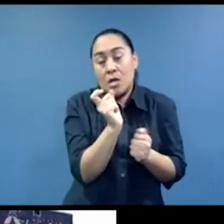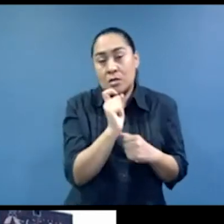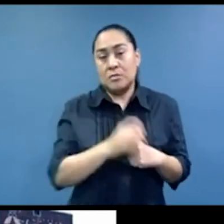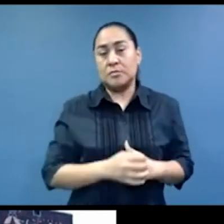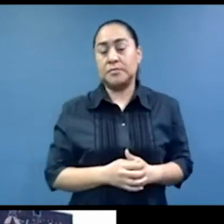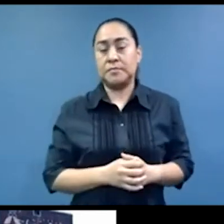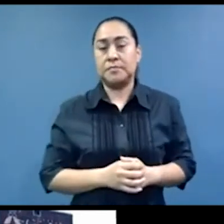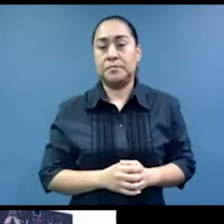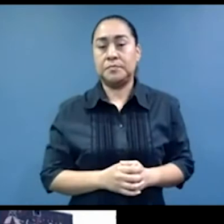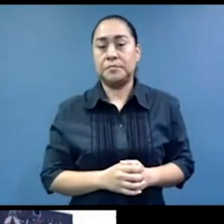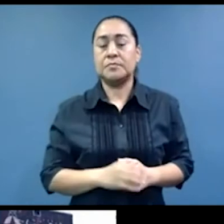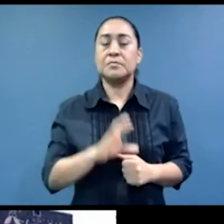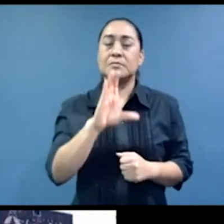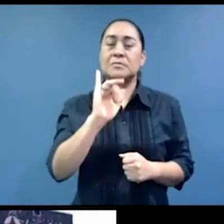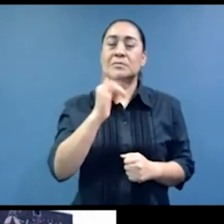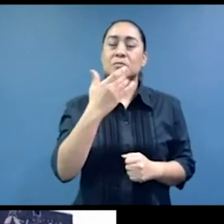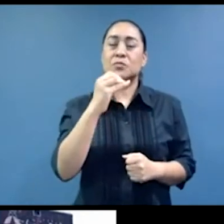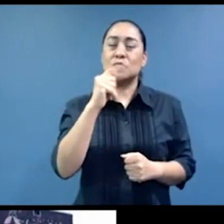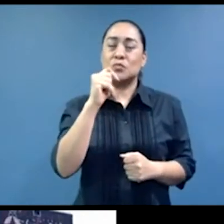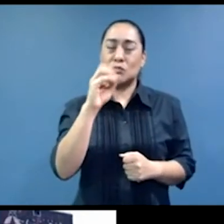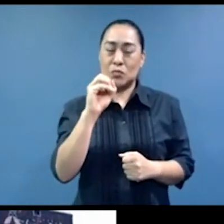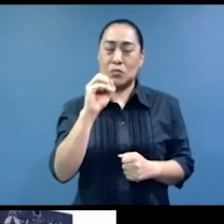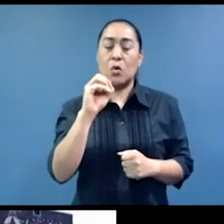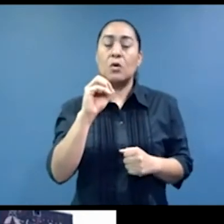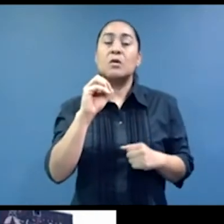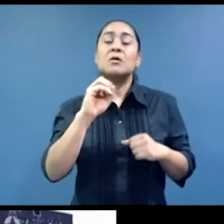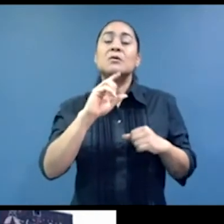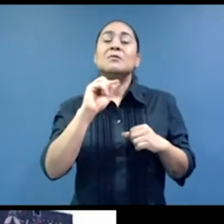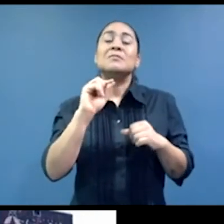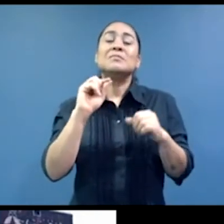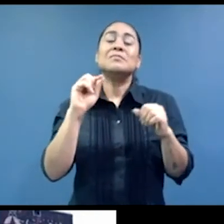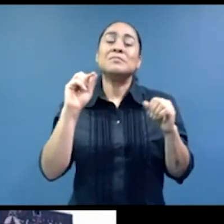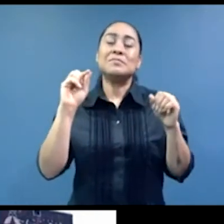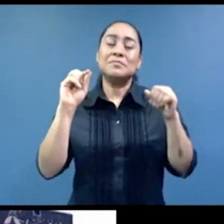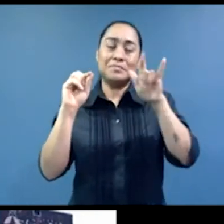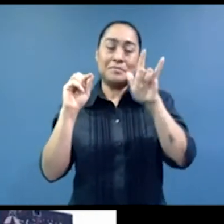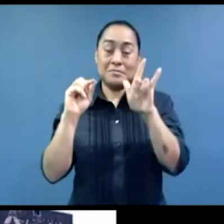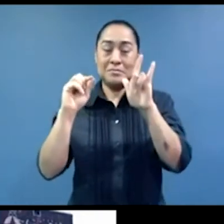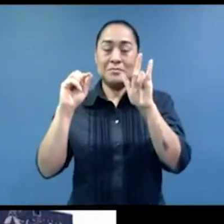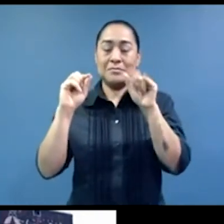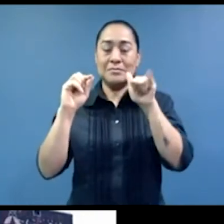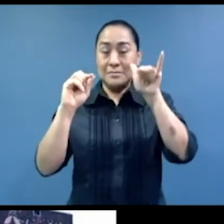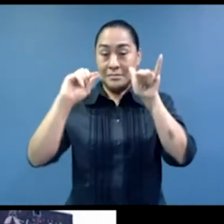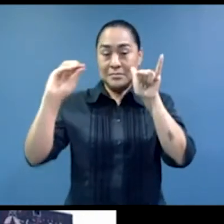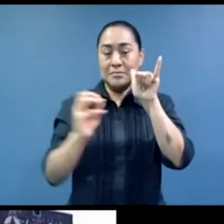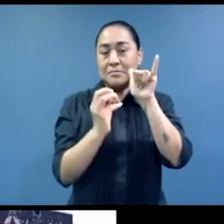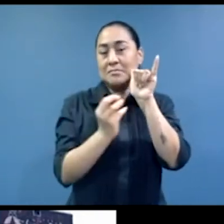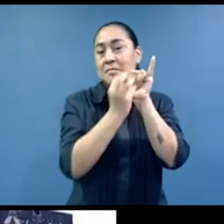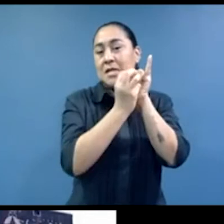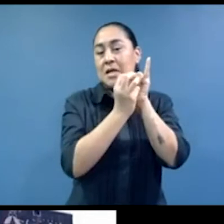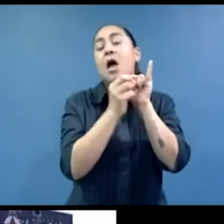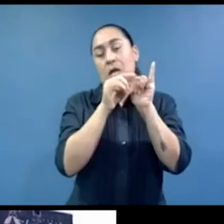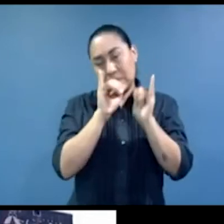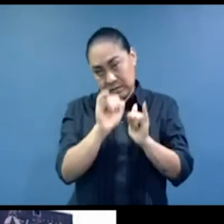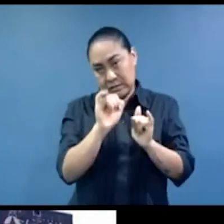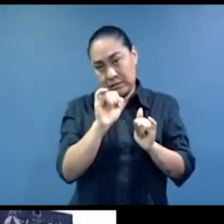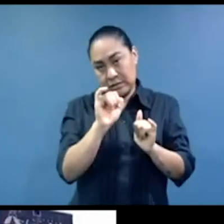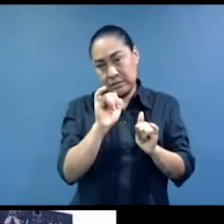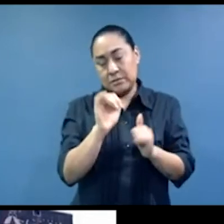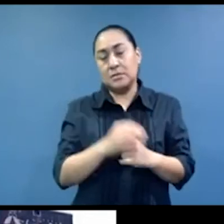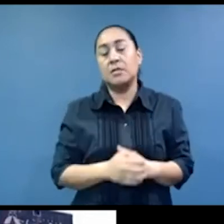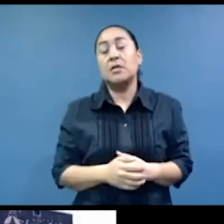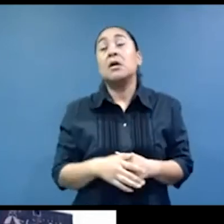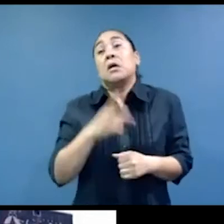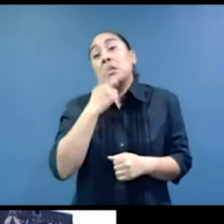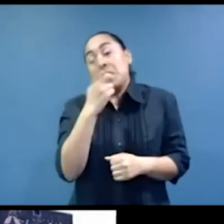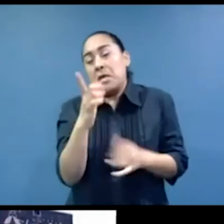el cigoto se implanta en la cavidad uterina, ¿no? Nos habla también de que un proceso